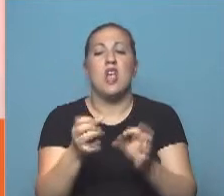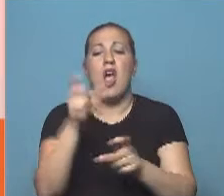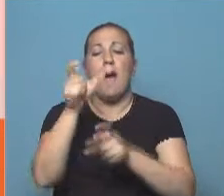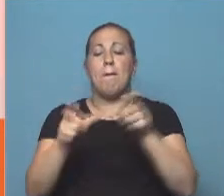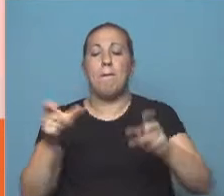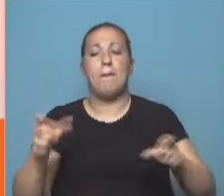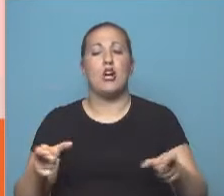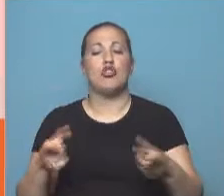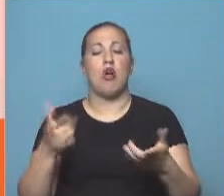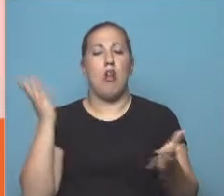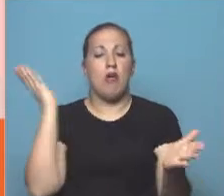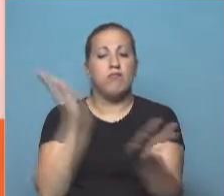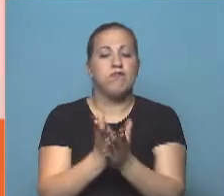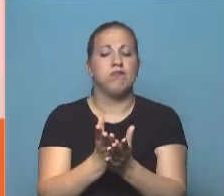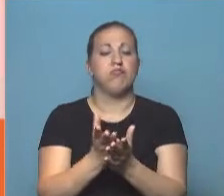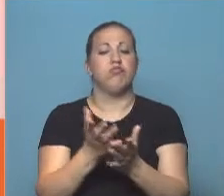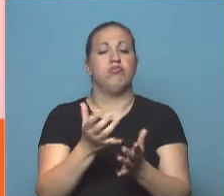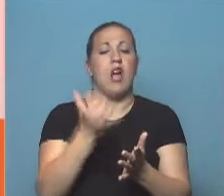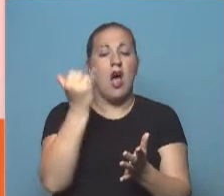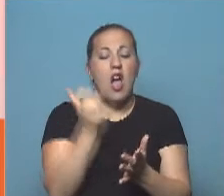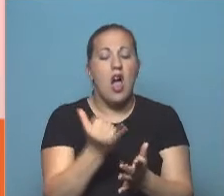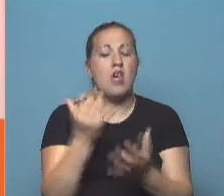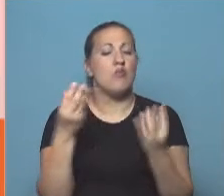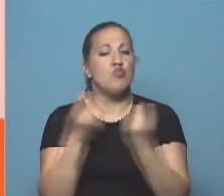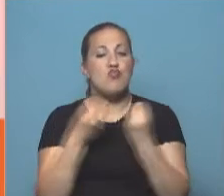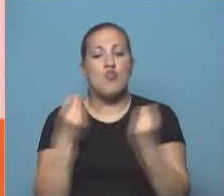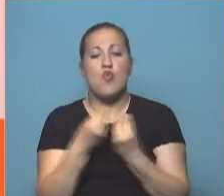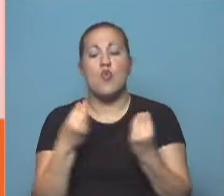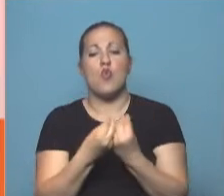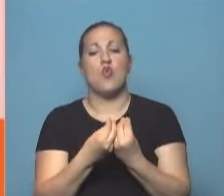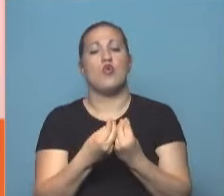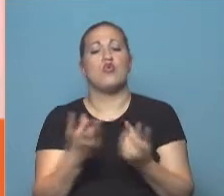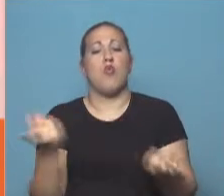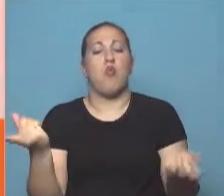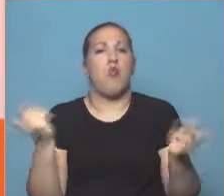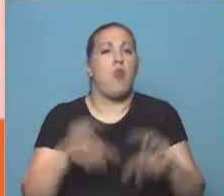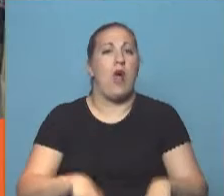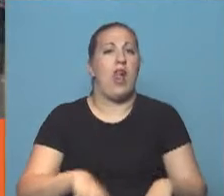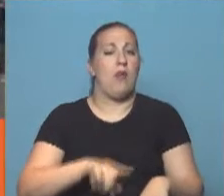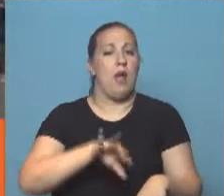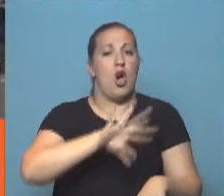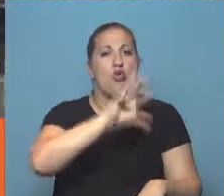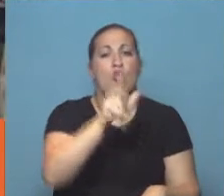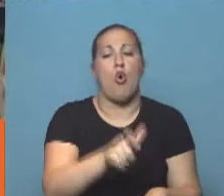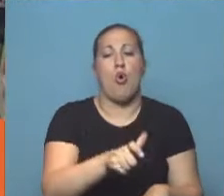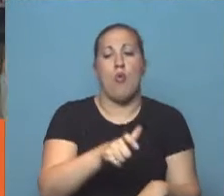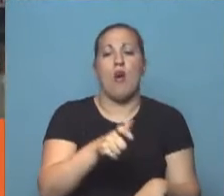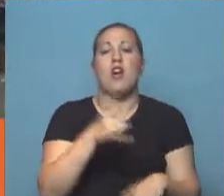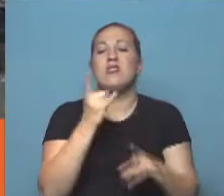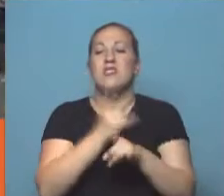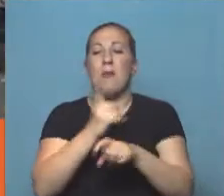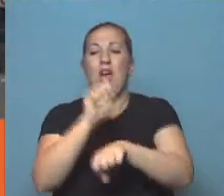allí siendo juzgadas, muchas de ellas? Hay una enorme vuelta al delito, hay un porcentaje muy alto de